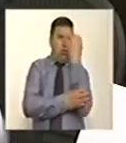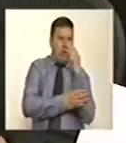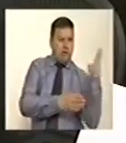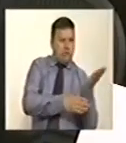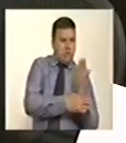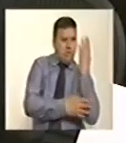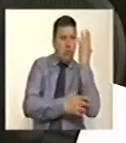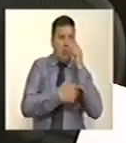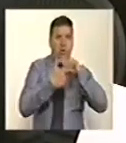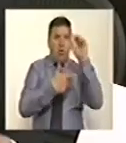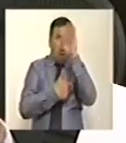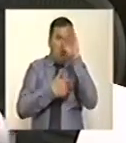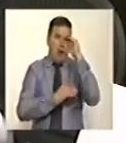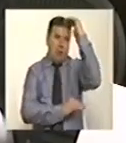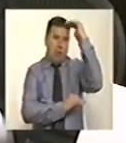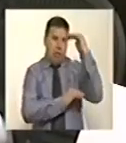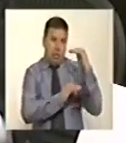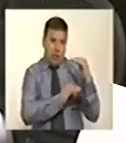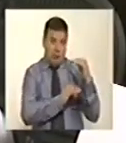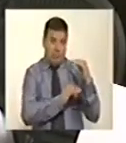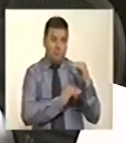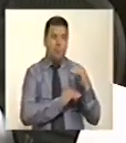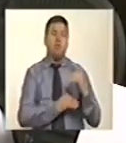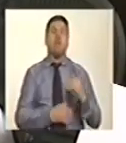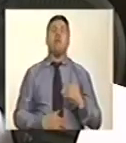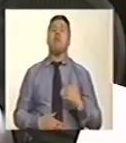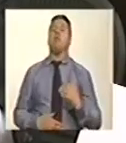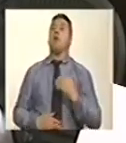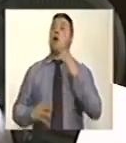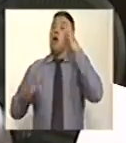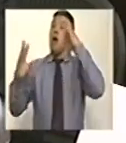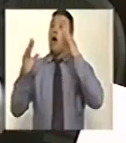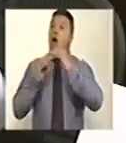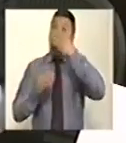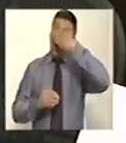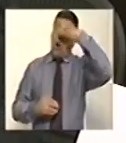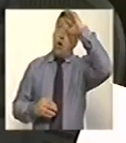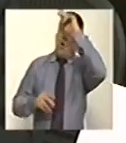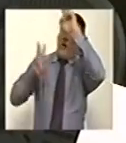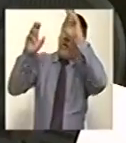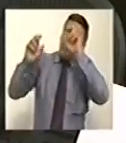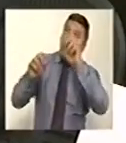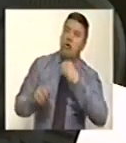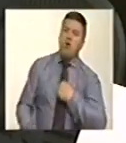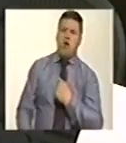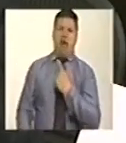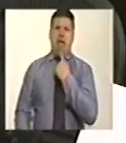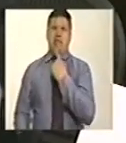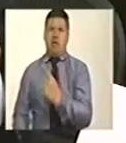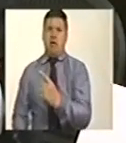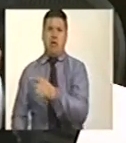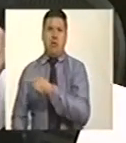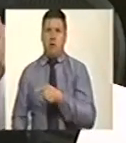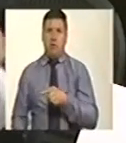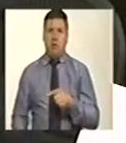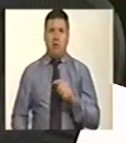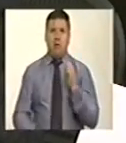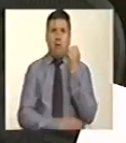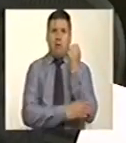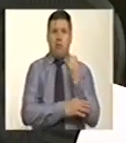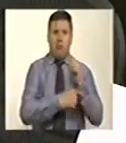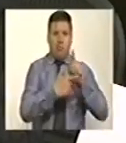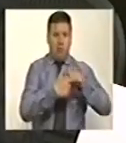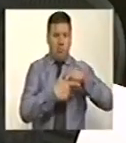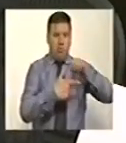justo cuando se hicieron los anuncios de los acuerdos de La Habana sobre el tema, se quebró la línea